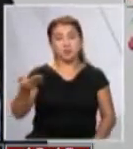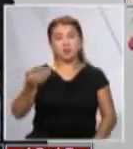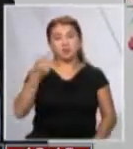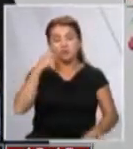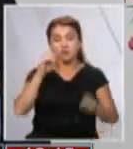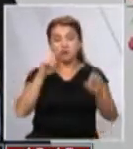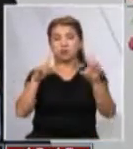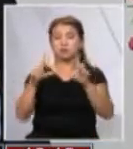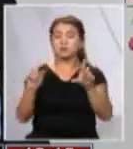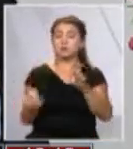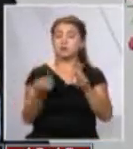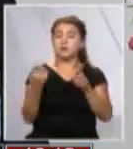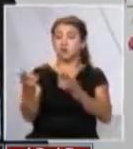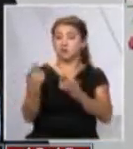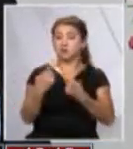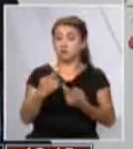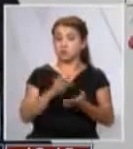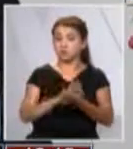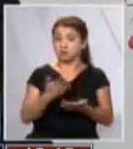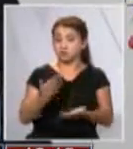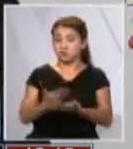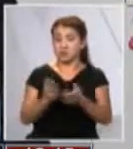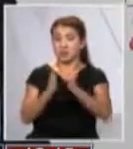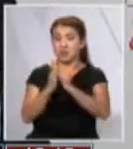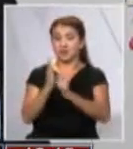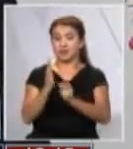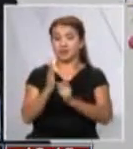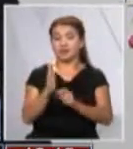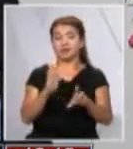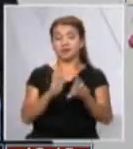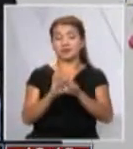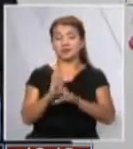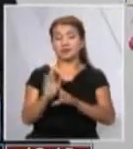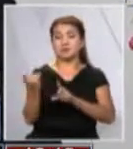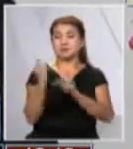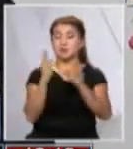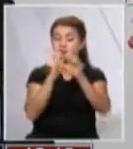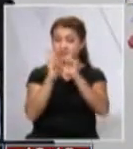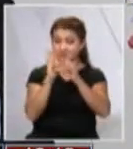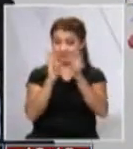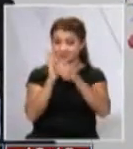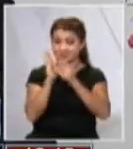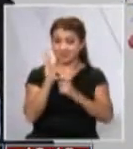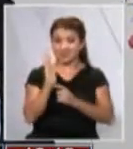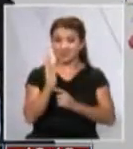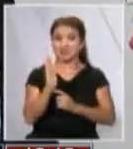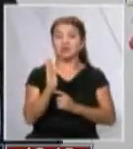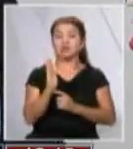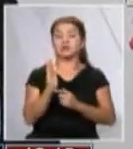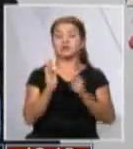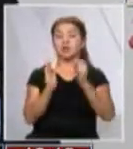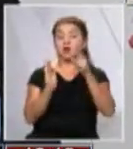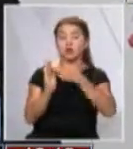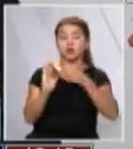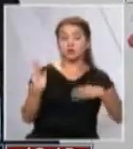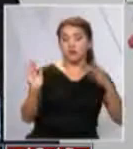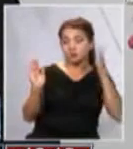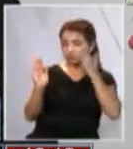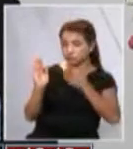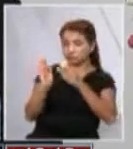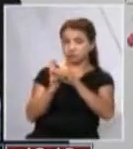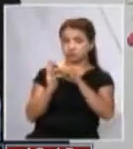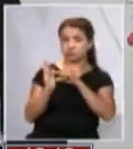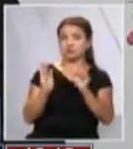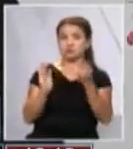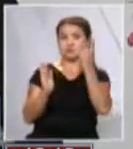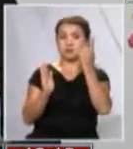conocer los primeros balances en relación a esta agenda legislativa y cuáles son los principales puntos en los cuales el gobierno va a poner énfasis. También hay que destacar que esto se hace